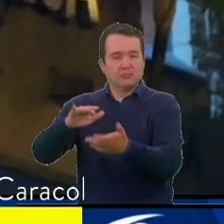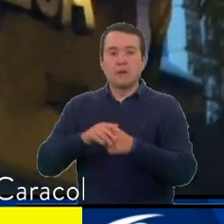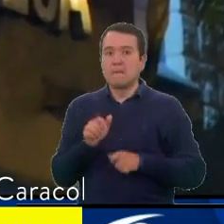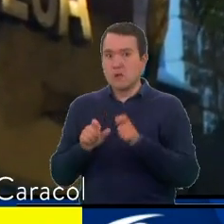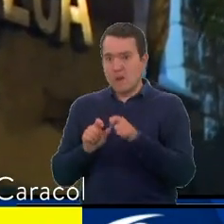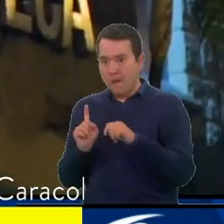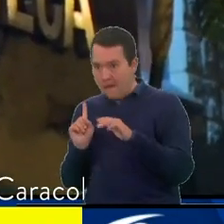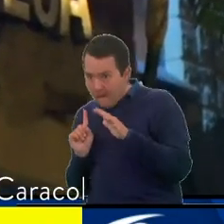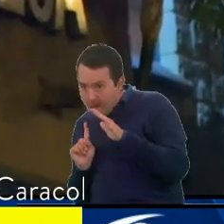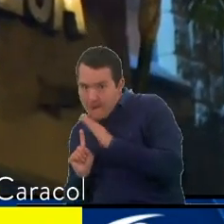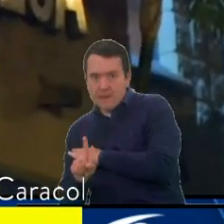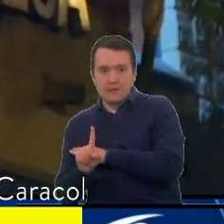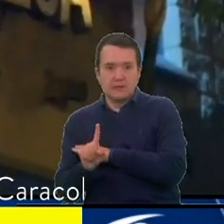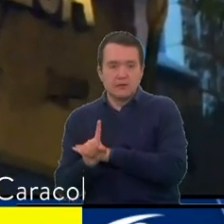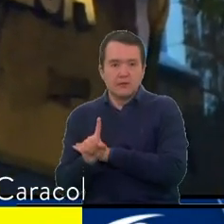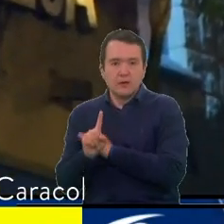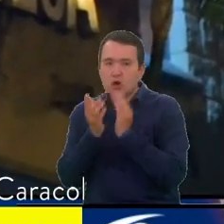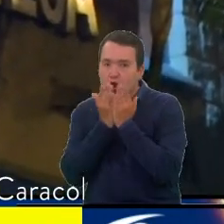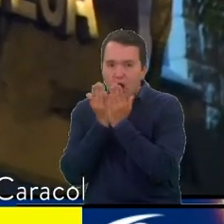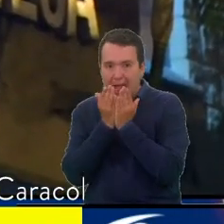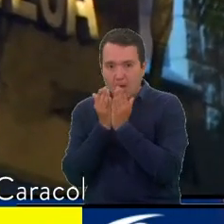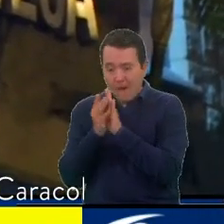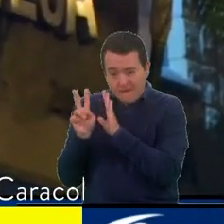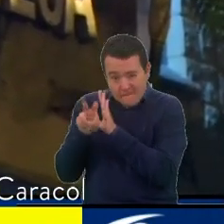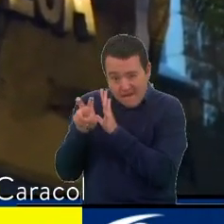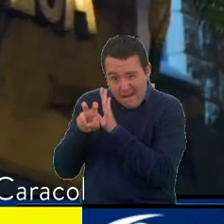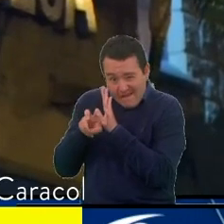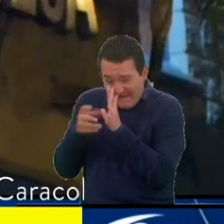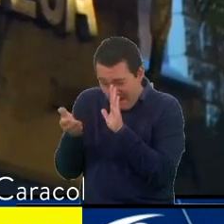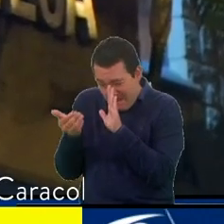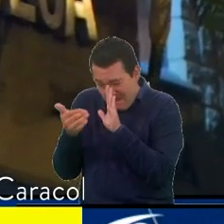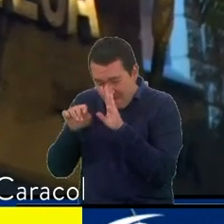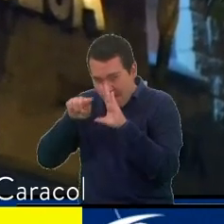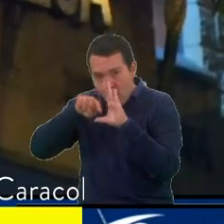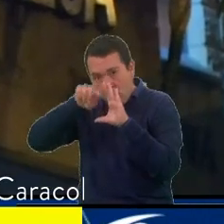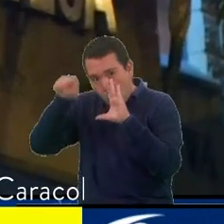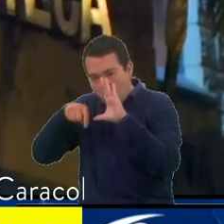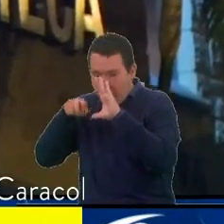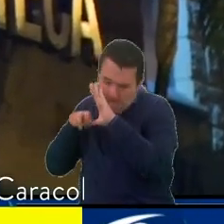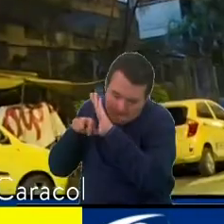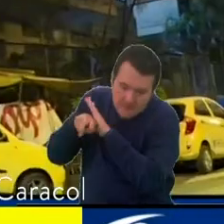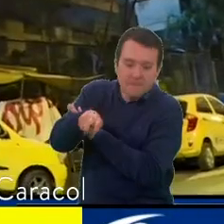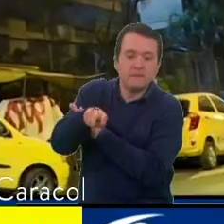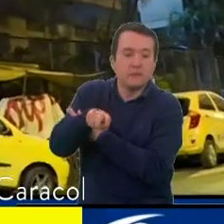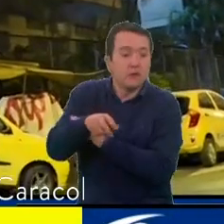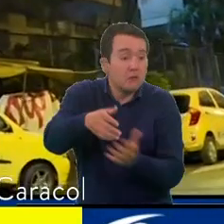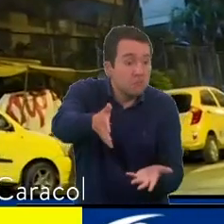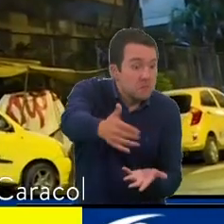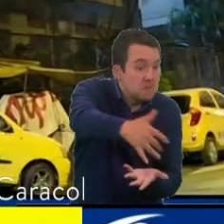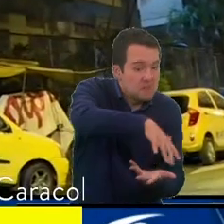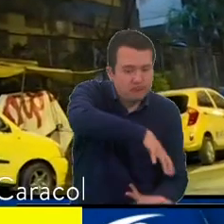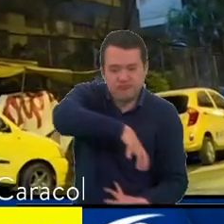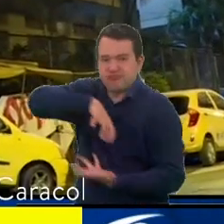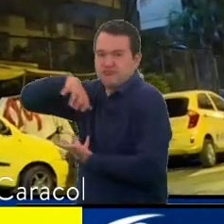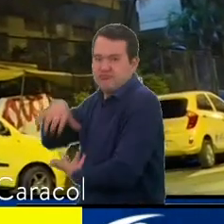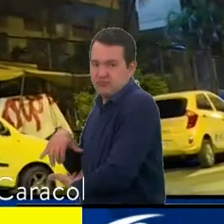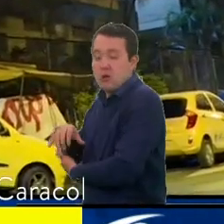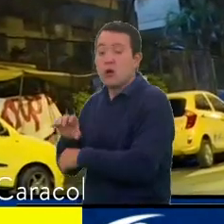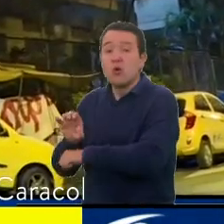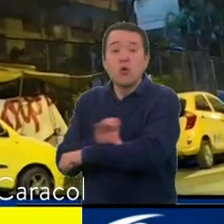un muro, abrieron un hueco en un muro y se robaron 34 computadores en las últimas horas. Al respecto